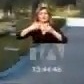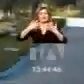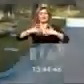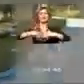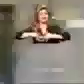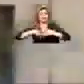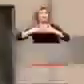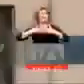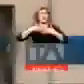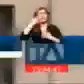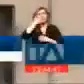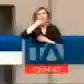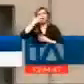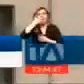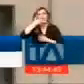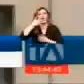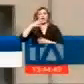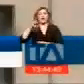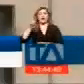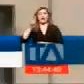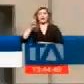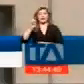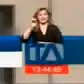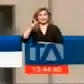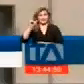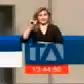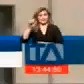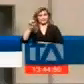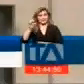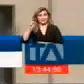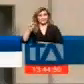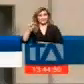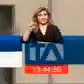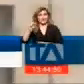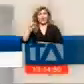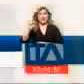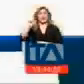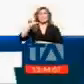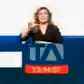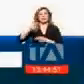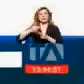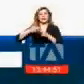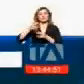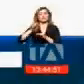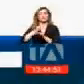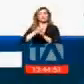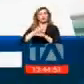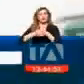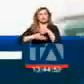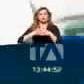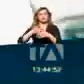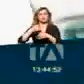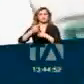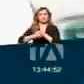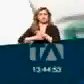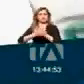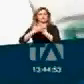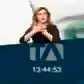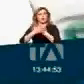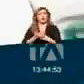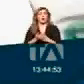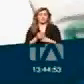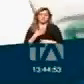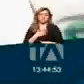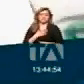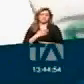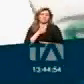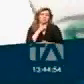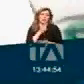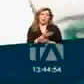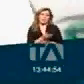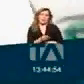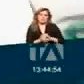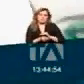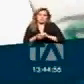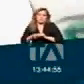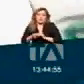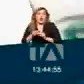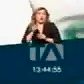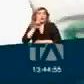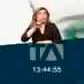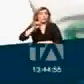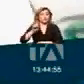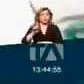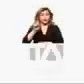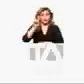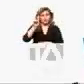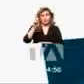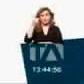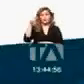Reyes, uno de los tres exfuncionarios procesados, quien confesó que recibió 2,1 millones de dólares en coimas,